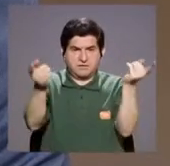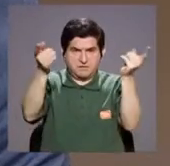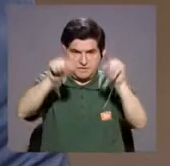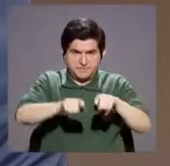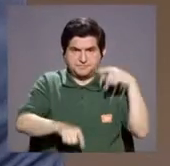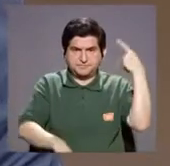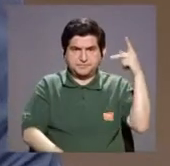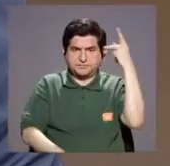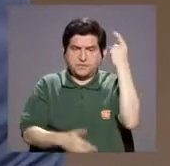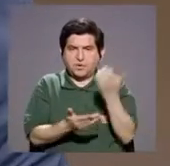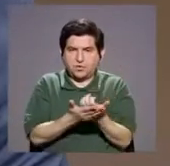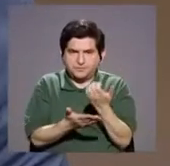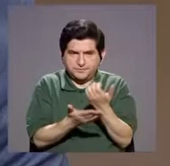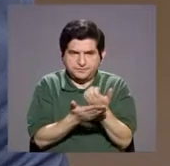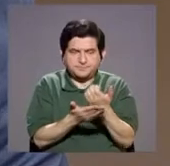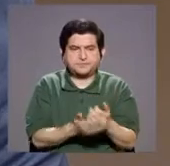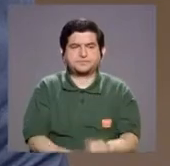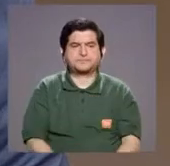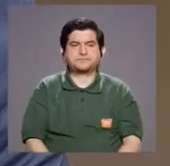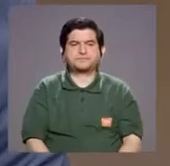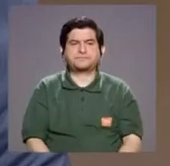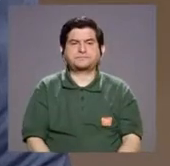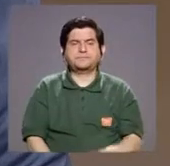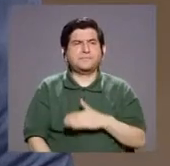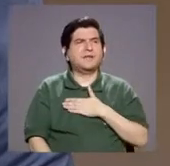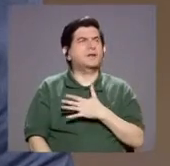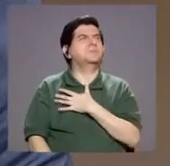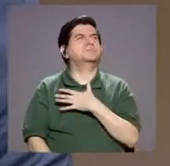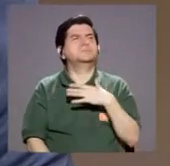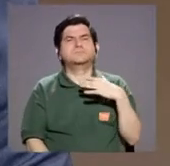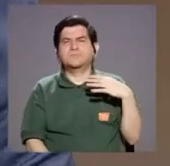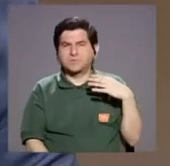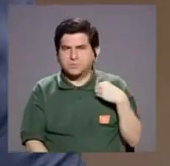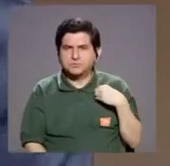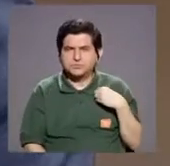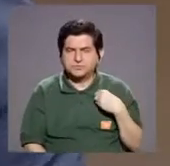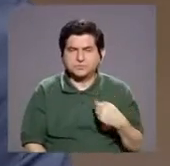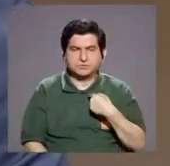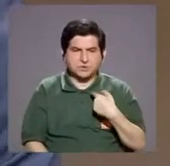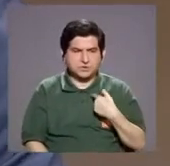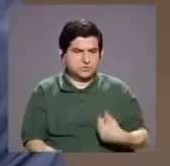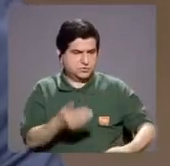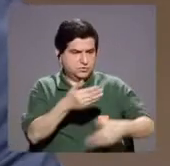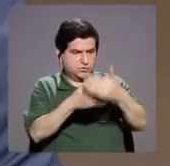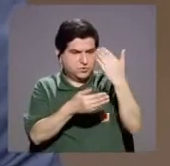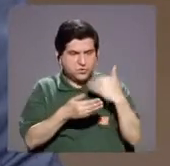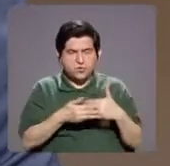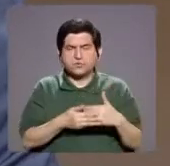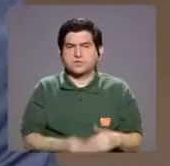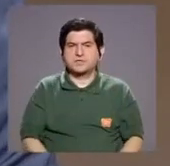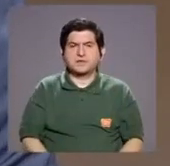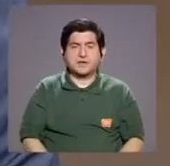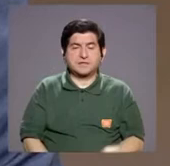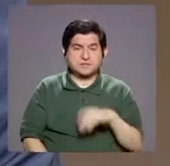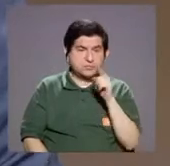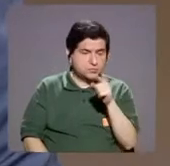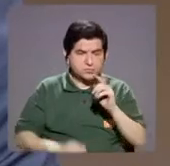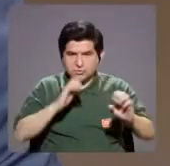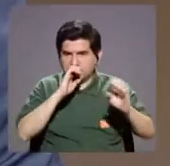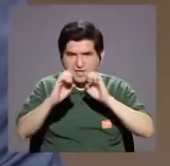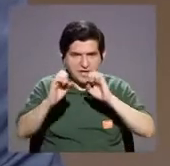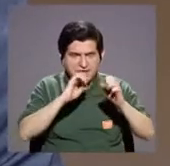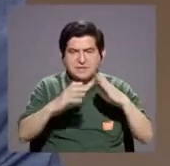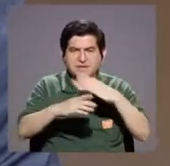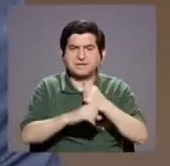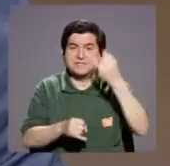la política económica y que a mí me encanta cuando estoy detrás de escena en las entrevistas en las que usted hace que